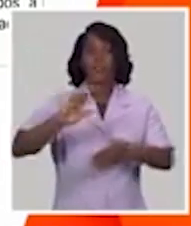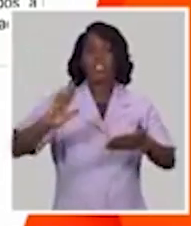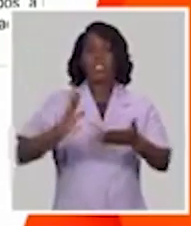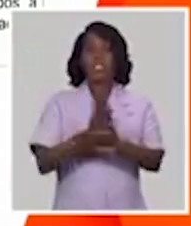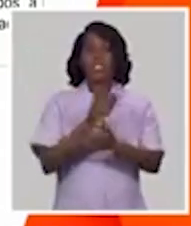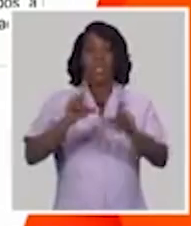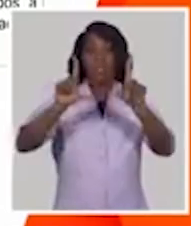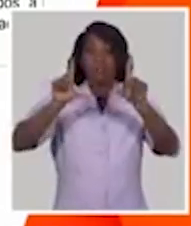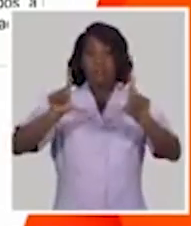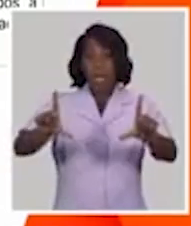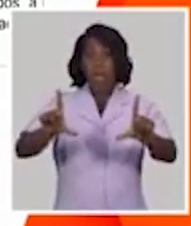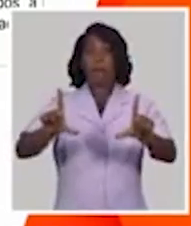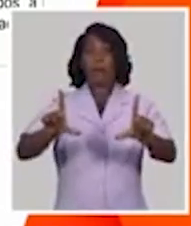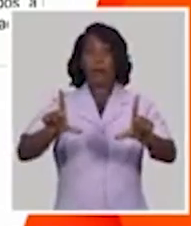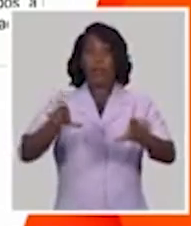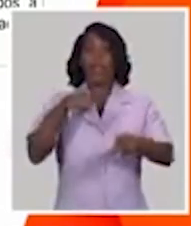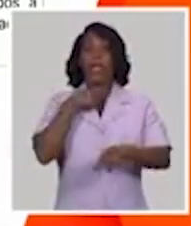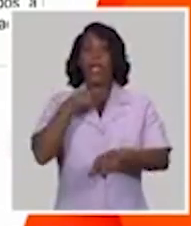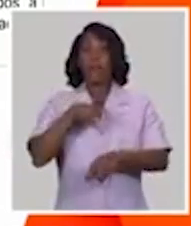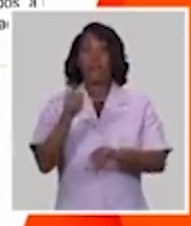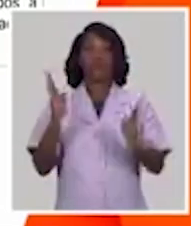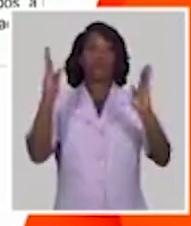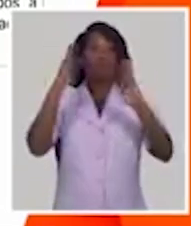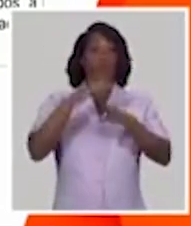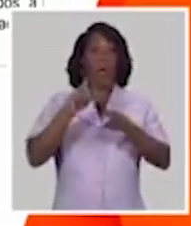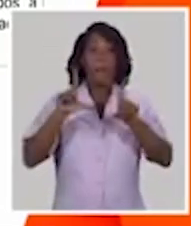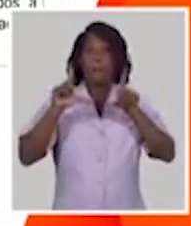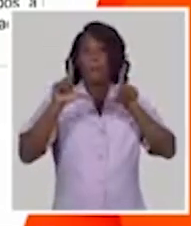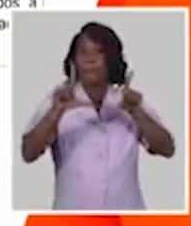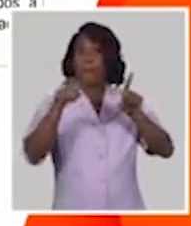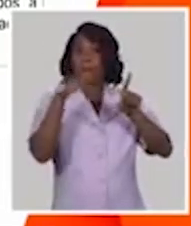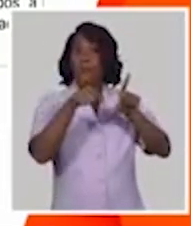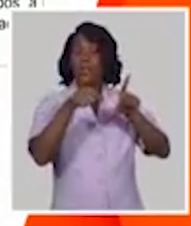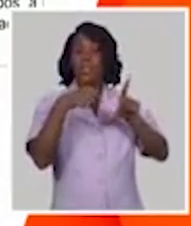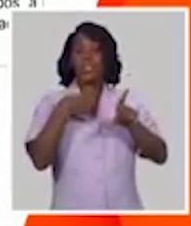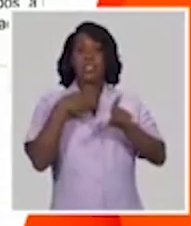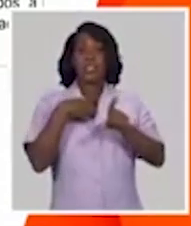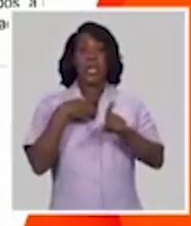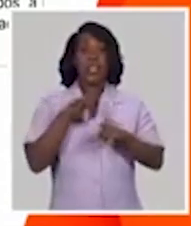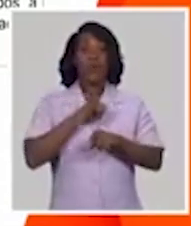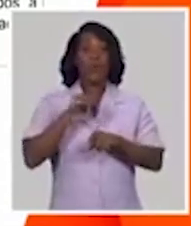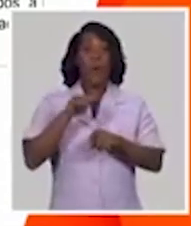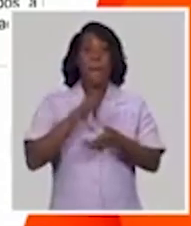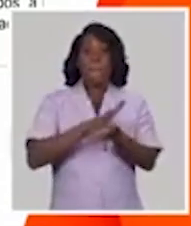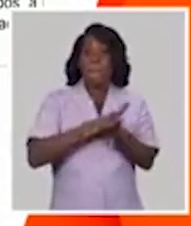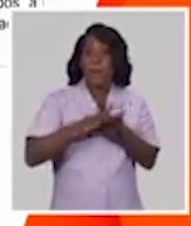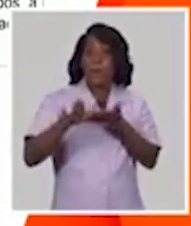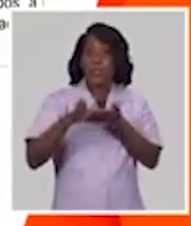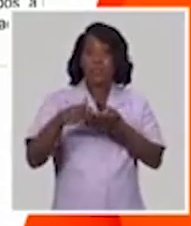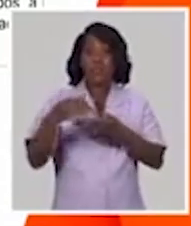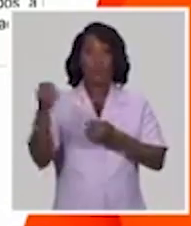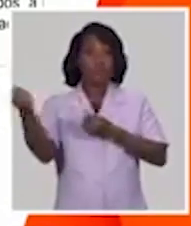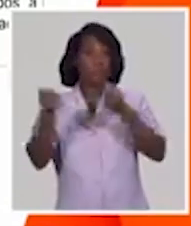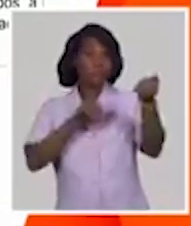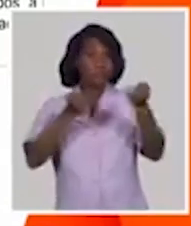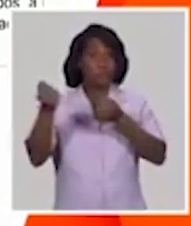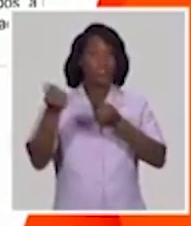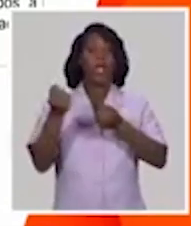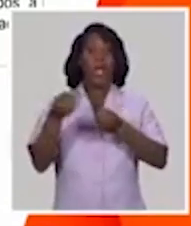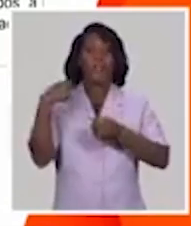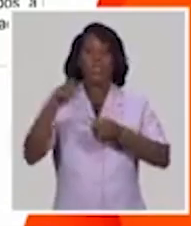esté autorizado, o sea, que no esté autorizado a esa hora a transitar, se le retira la matrícula y la circulación para